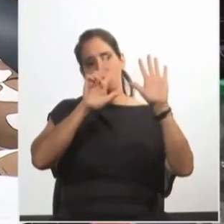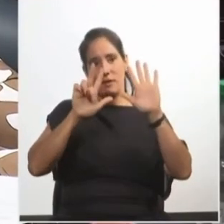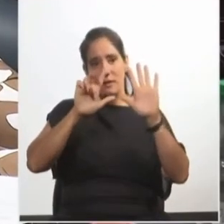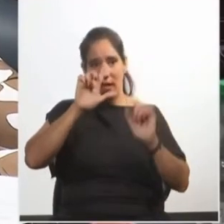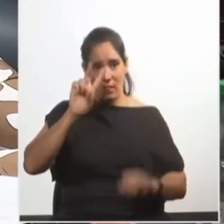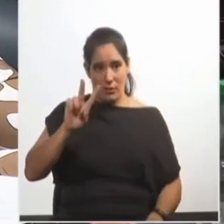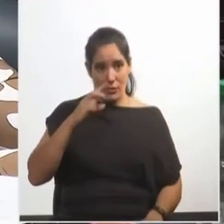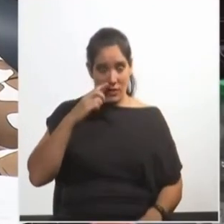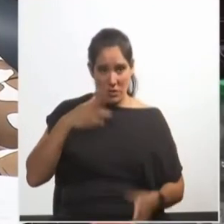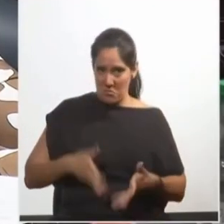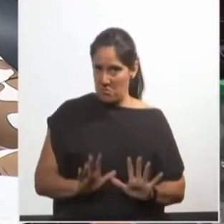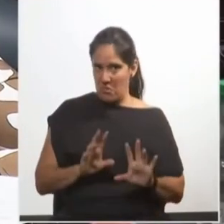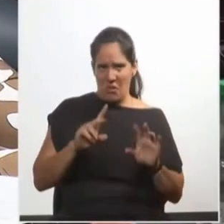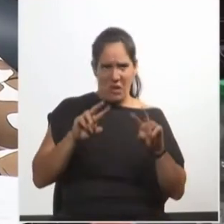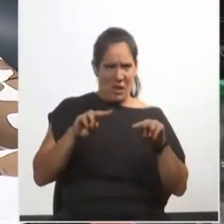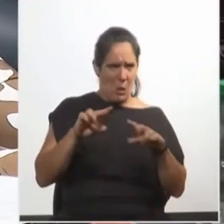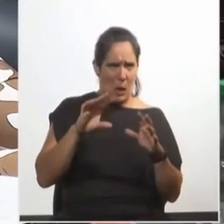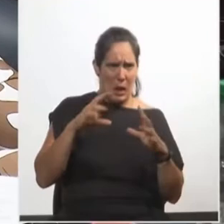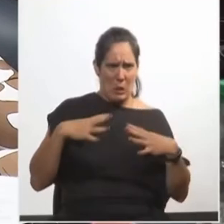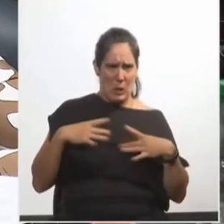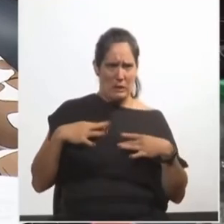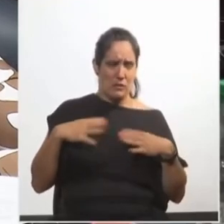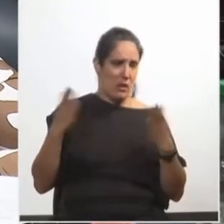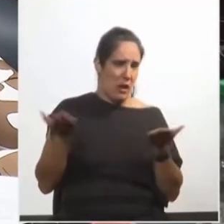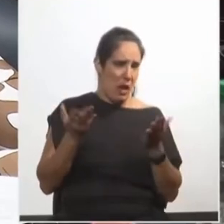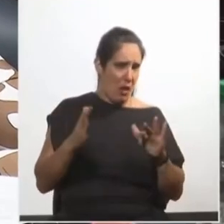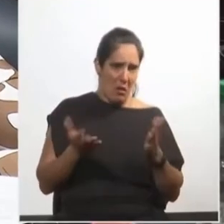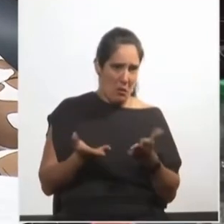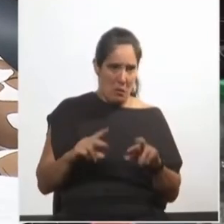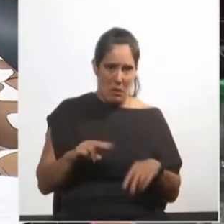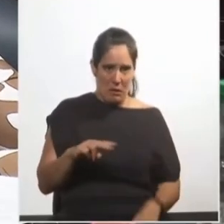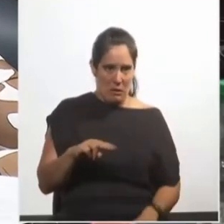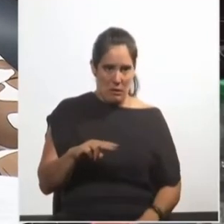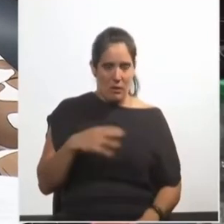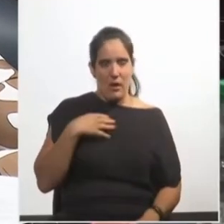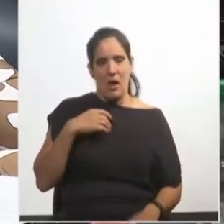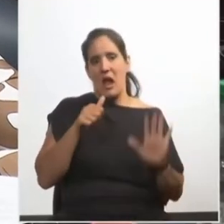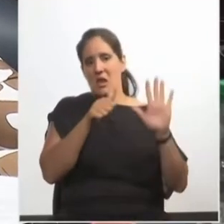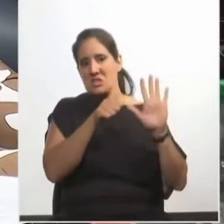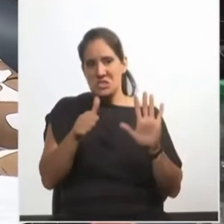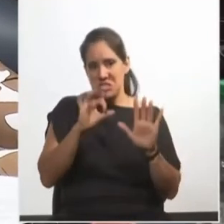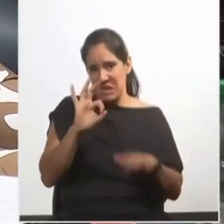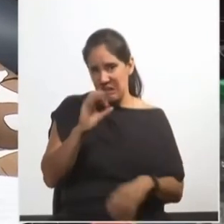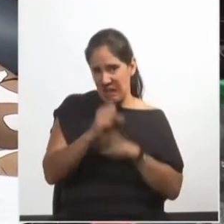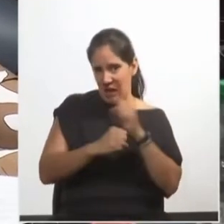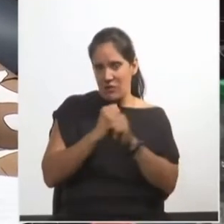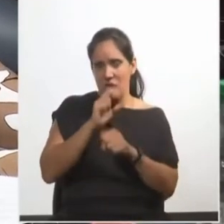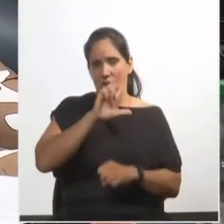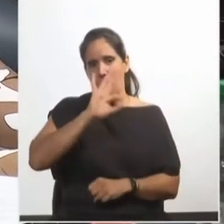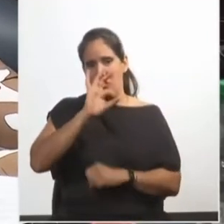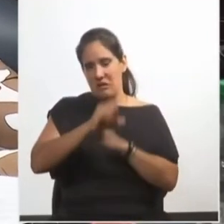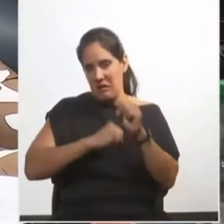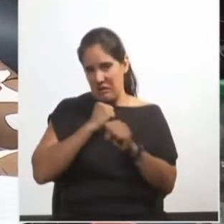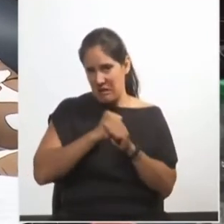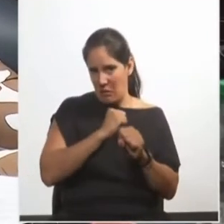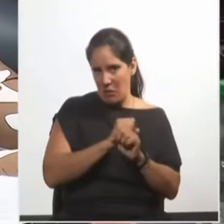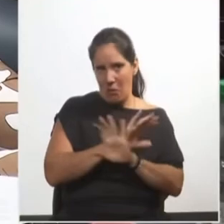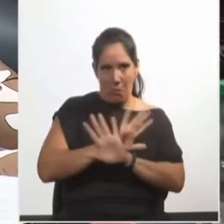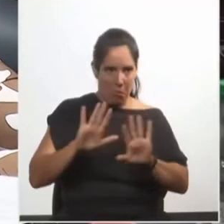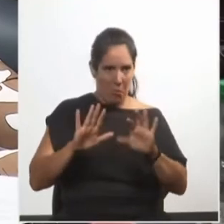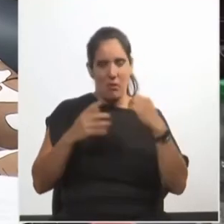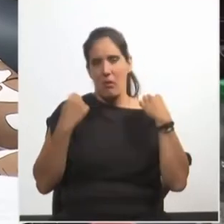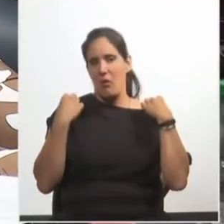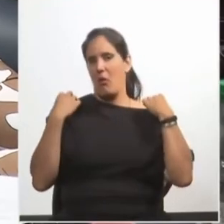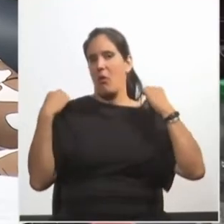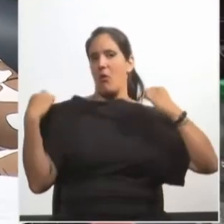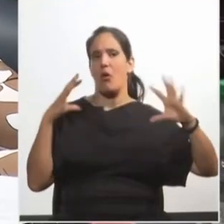el 100% de las condiciones jubilatorias actuales. Se pueden jubilar a los 60 con 30 de servicio y se jubilan con todas las